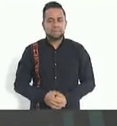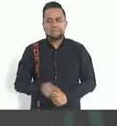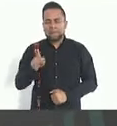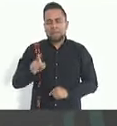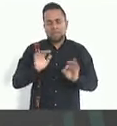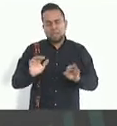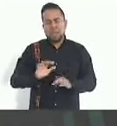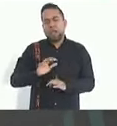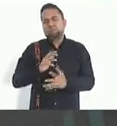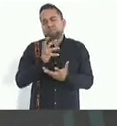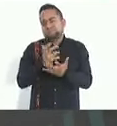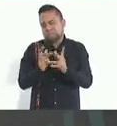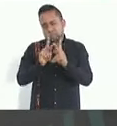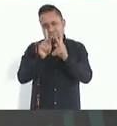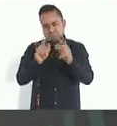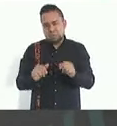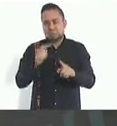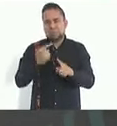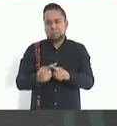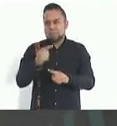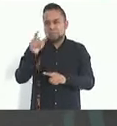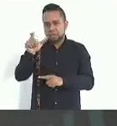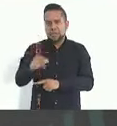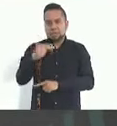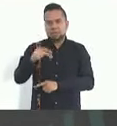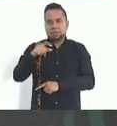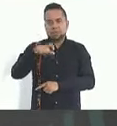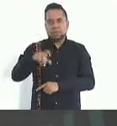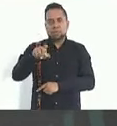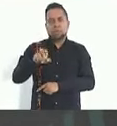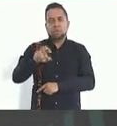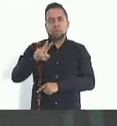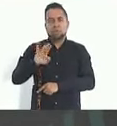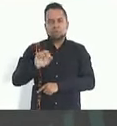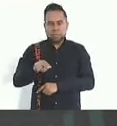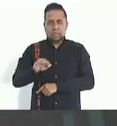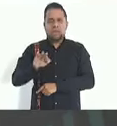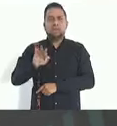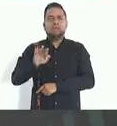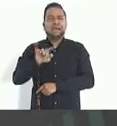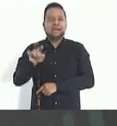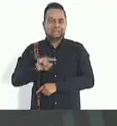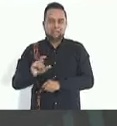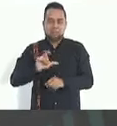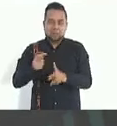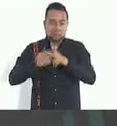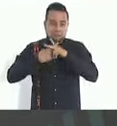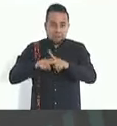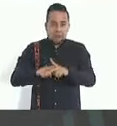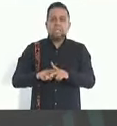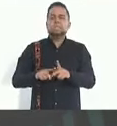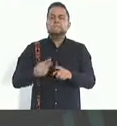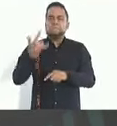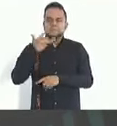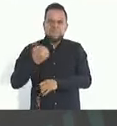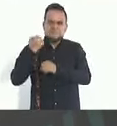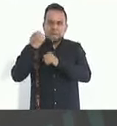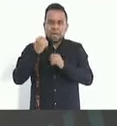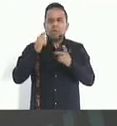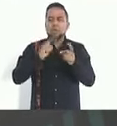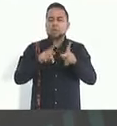finado, don Querubín Fernández, decía cuando empezábamos en la lucha en una plaza en Cárdenas,